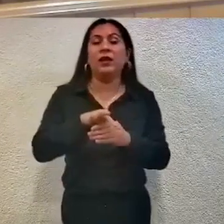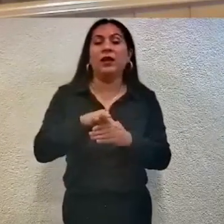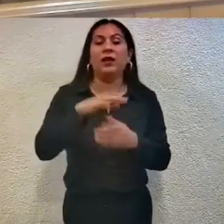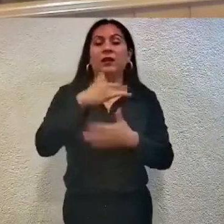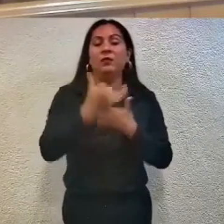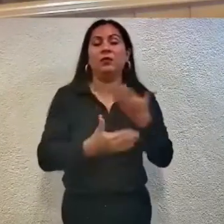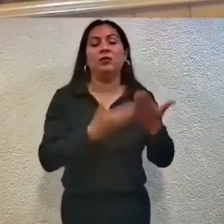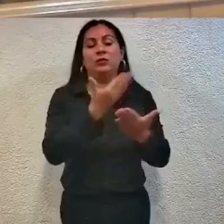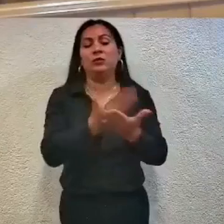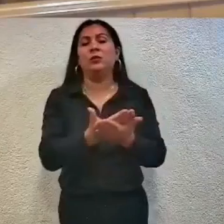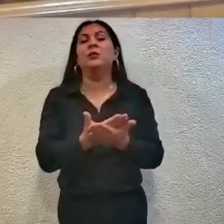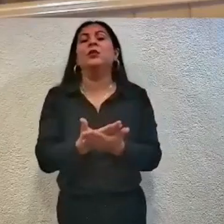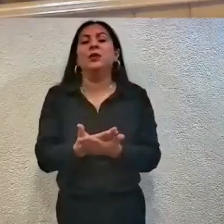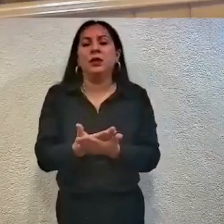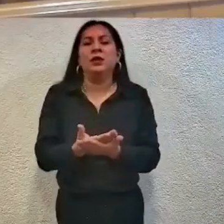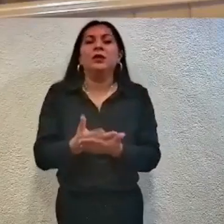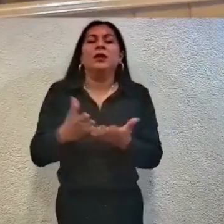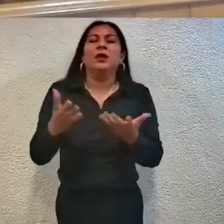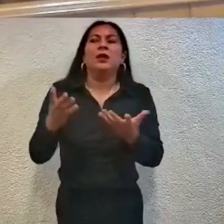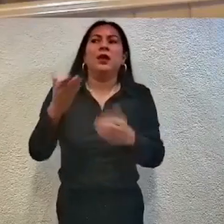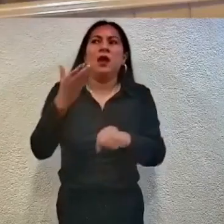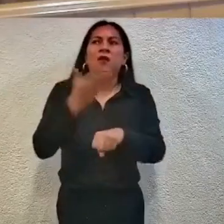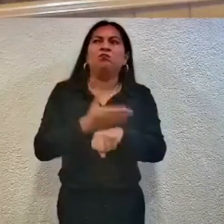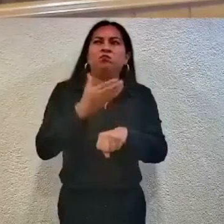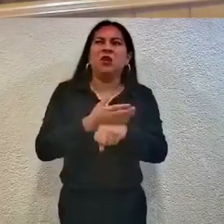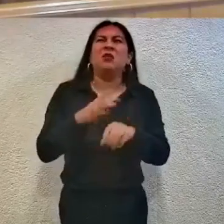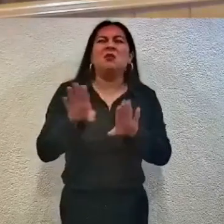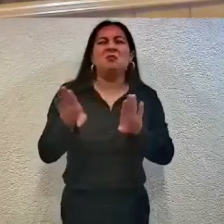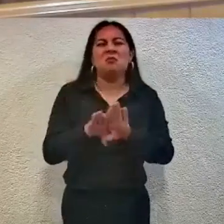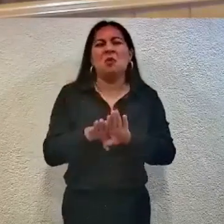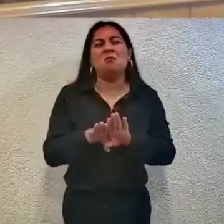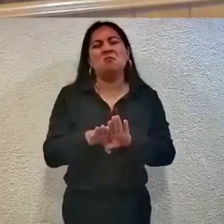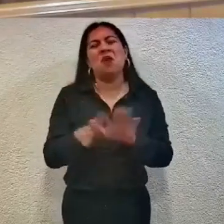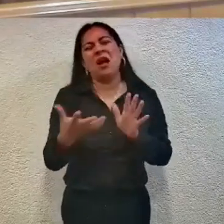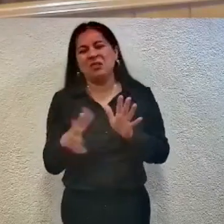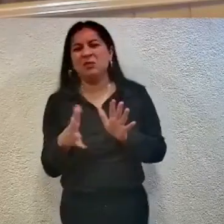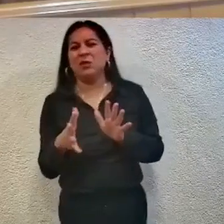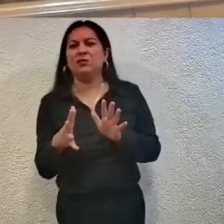de la Ley Electoral, en el proyecto se propone calificar la conducta